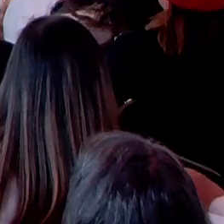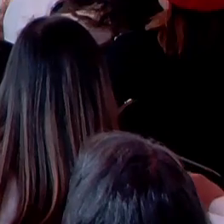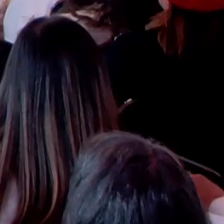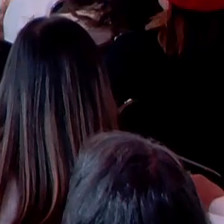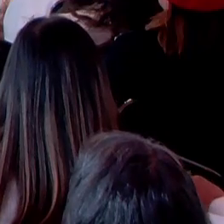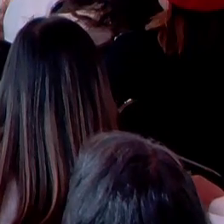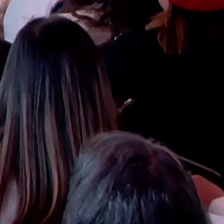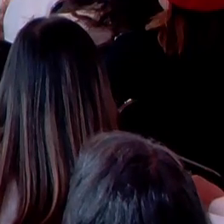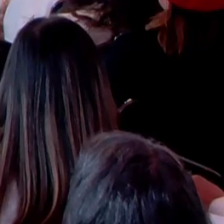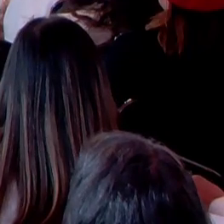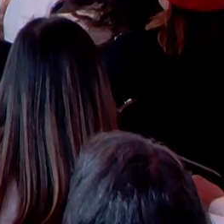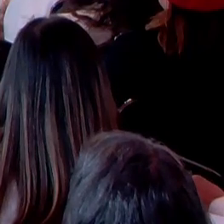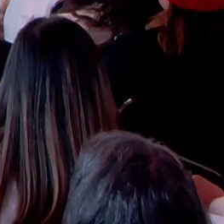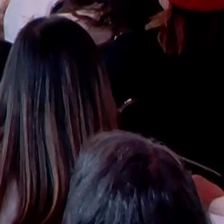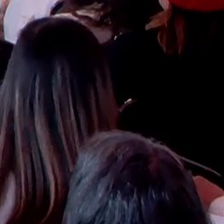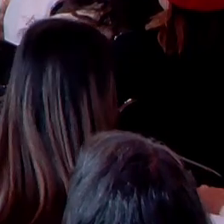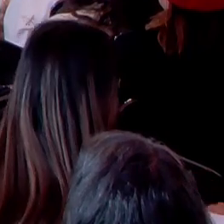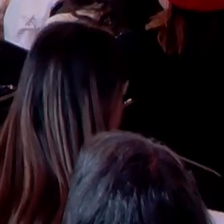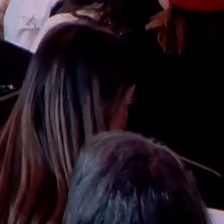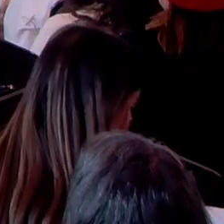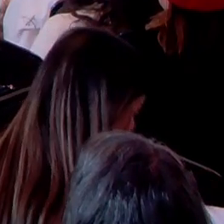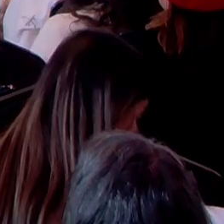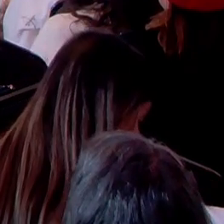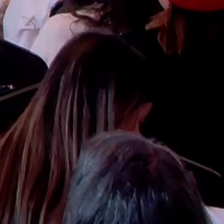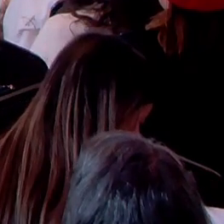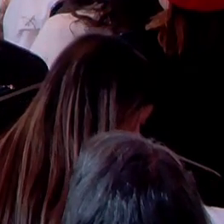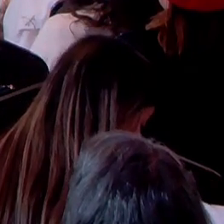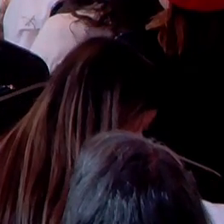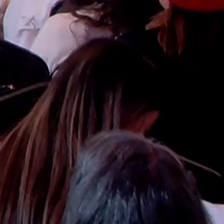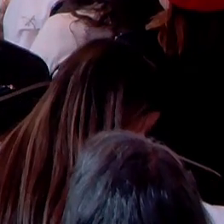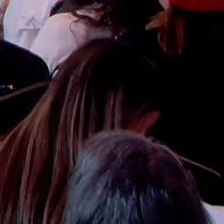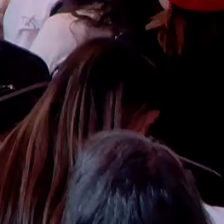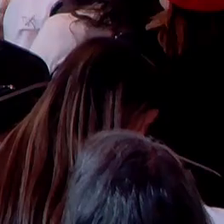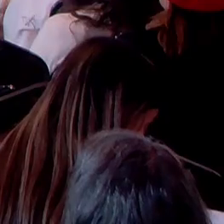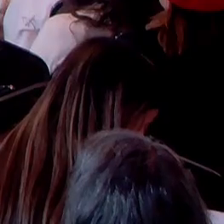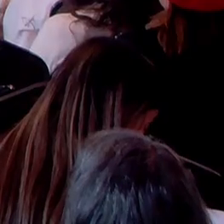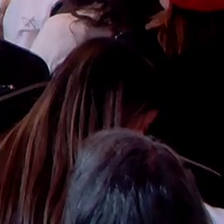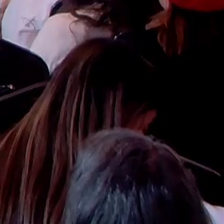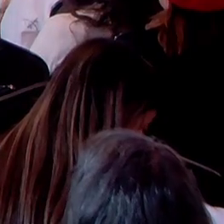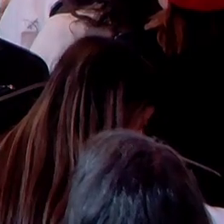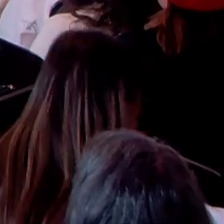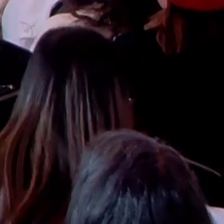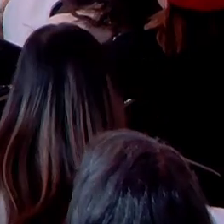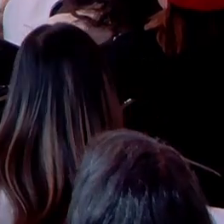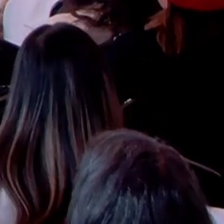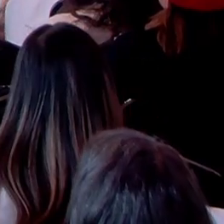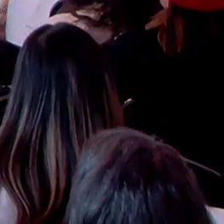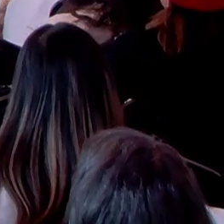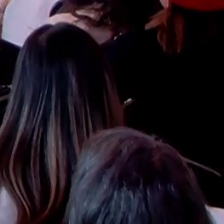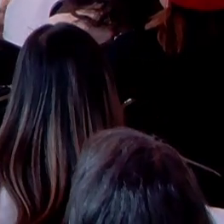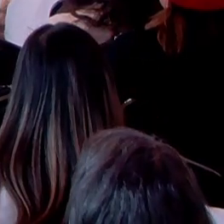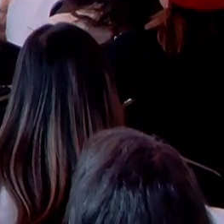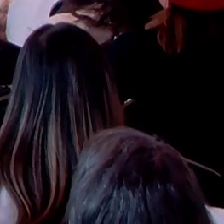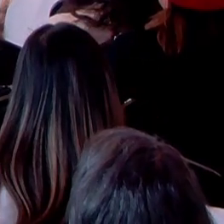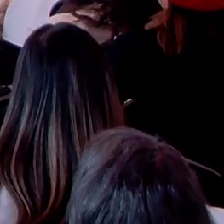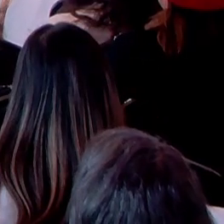de la herencia cultural. Para cerrar, y voy un poquito más adelante, un maestro como un puente entre